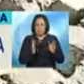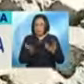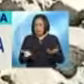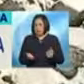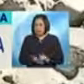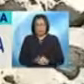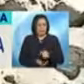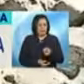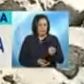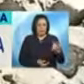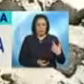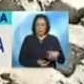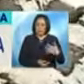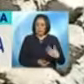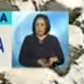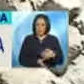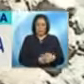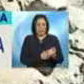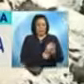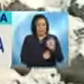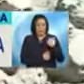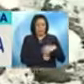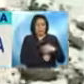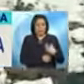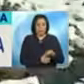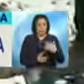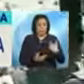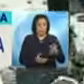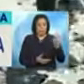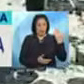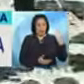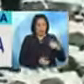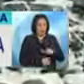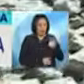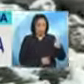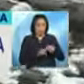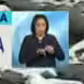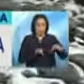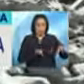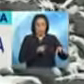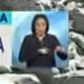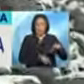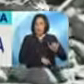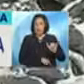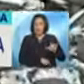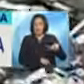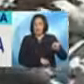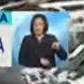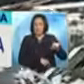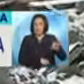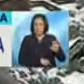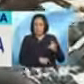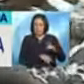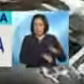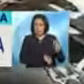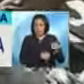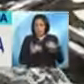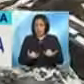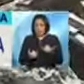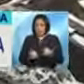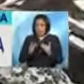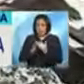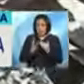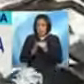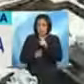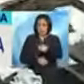derrumbadas. Esto es mucho más fuerte en realidad de lo que hemos visto en Yanque más temprano. Estamos precisamente en la casa